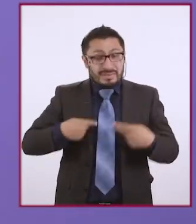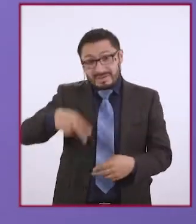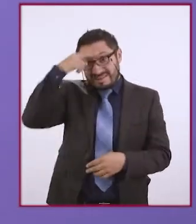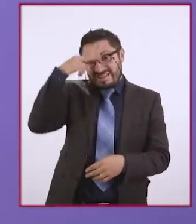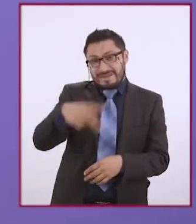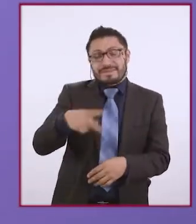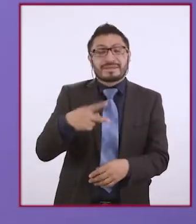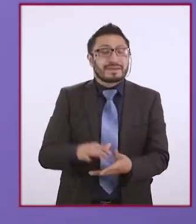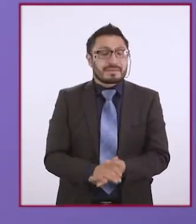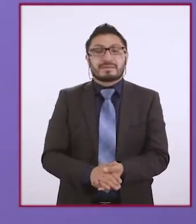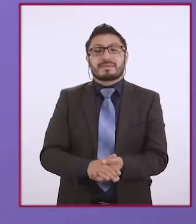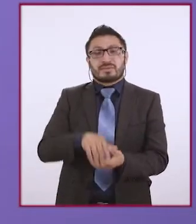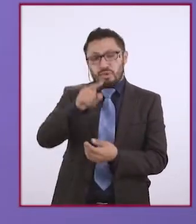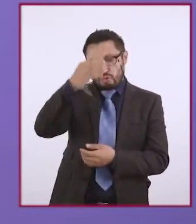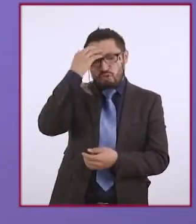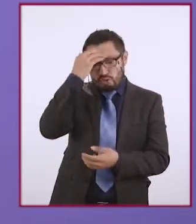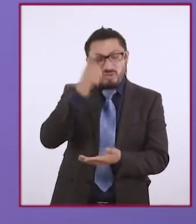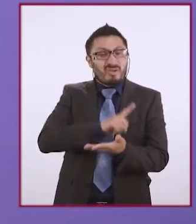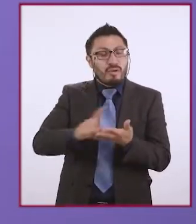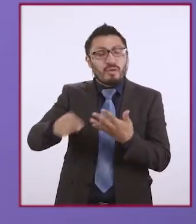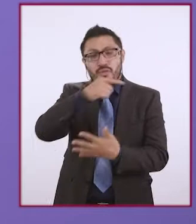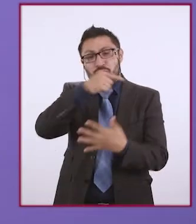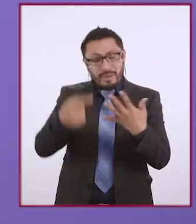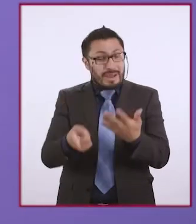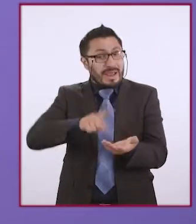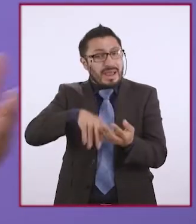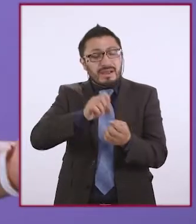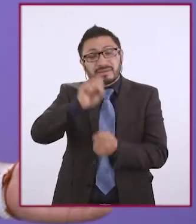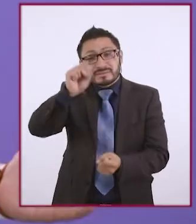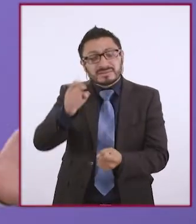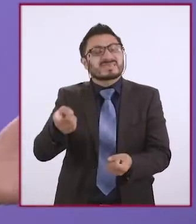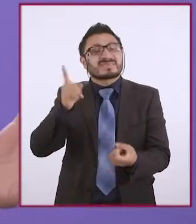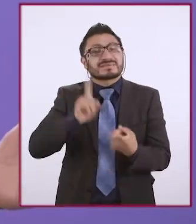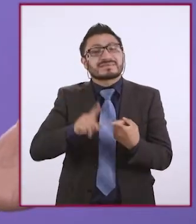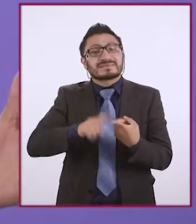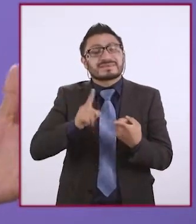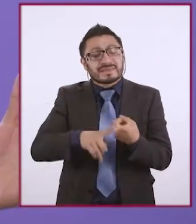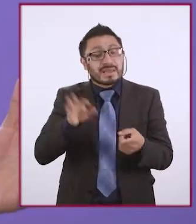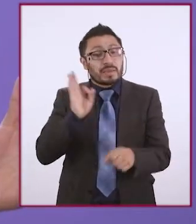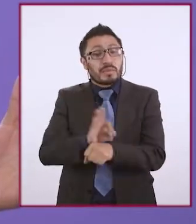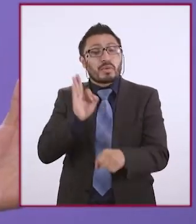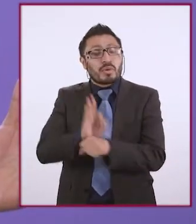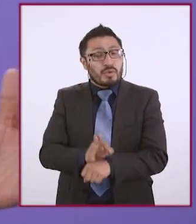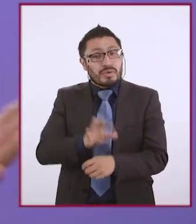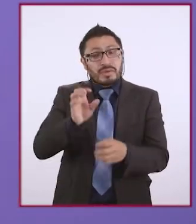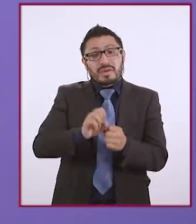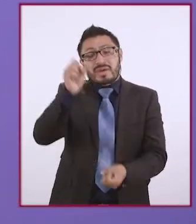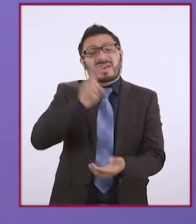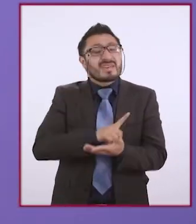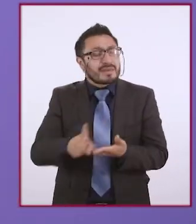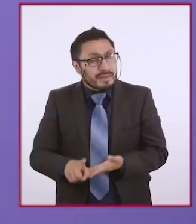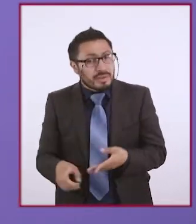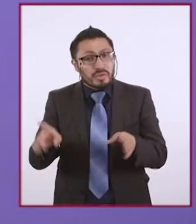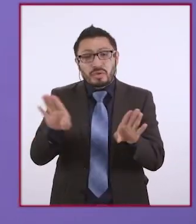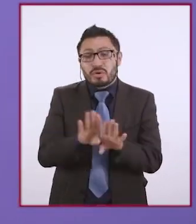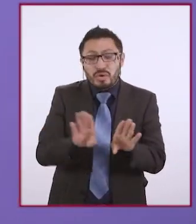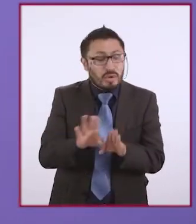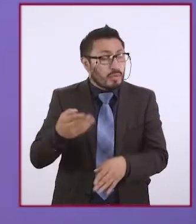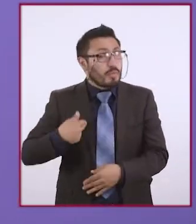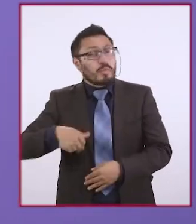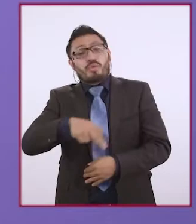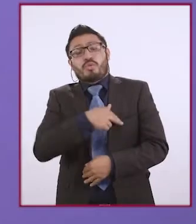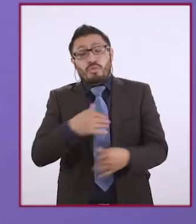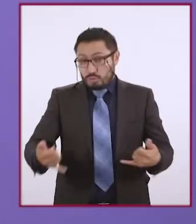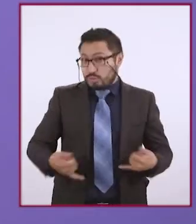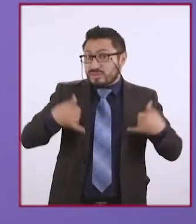mexicanos. ¿Conoces cuáles son los derechos que reconoce la Constitución? ¿Quiénes se encargan de procurar esos derechos? ¿Y cómo podemos, desde nuestra